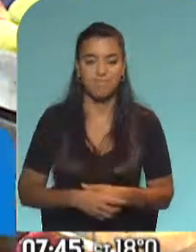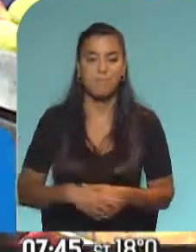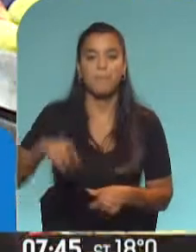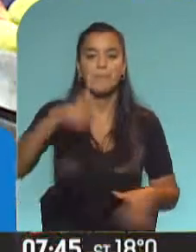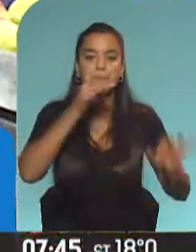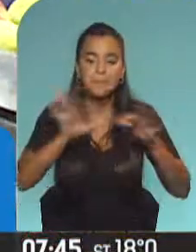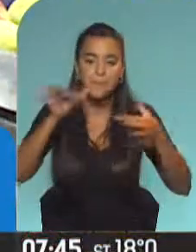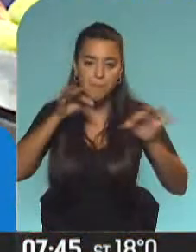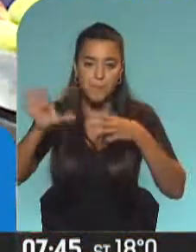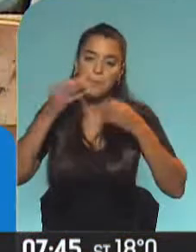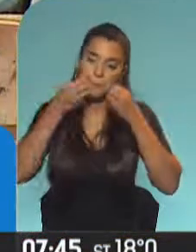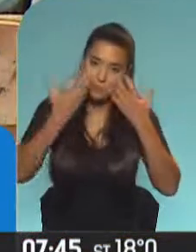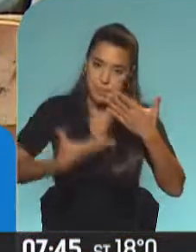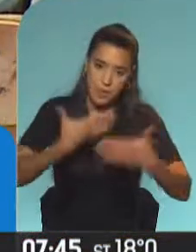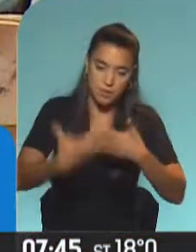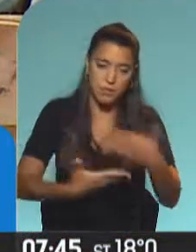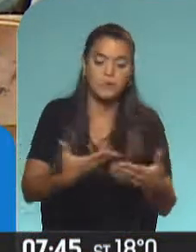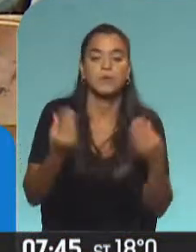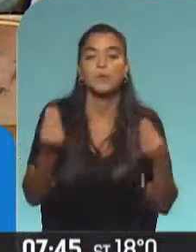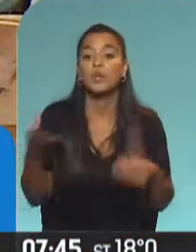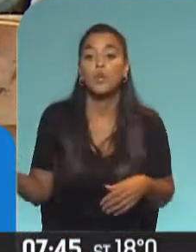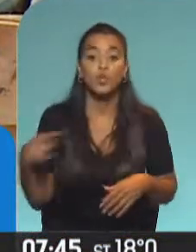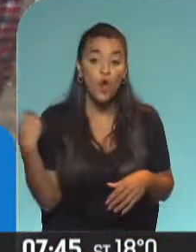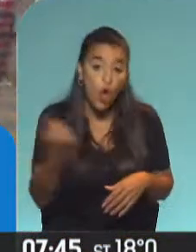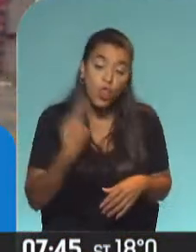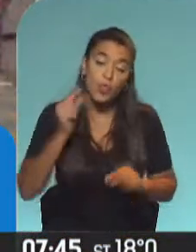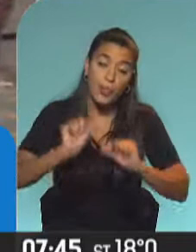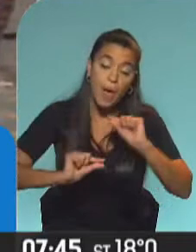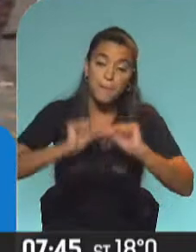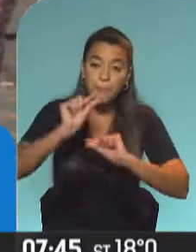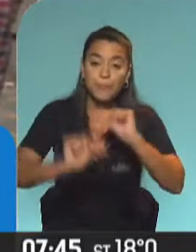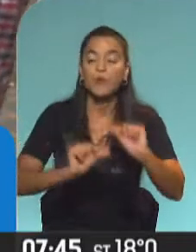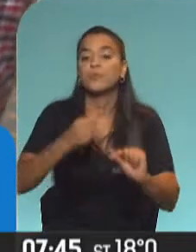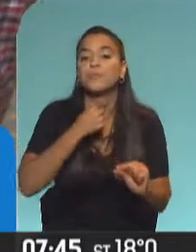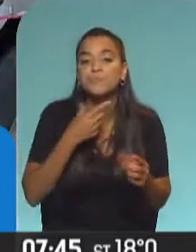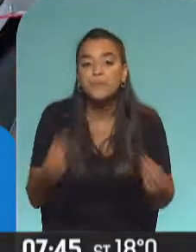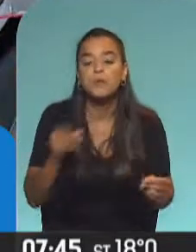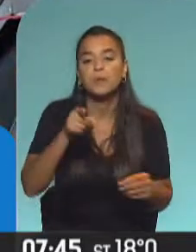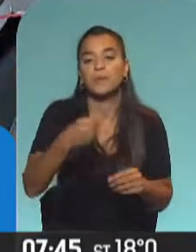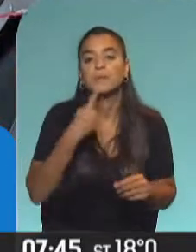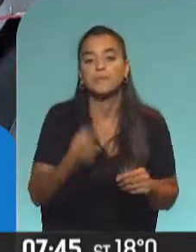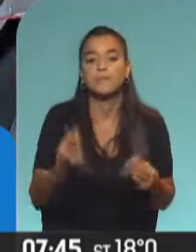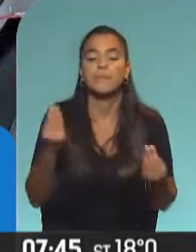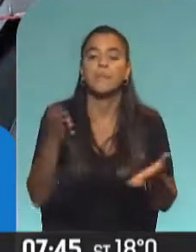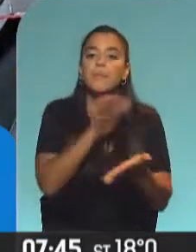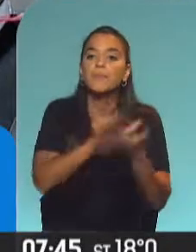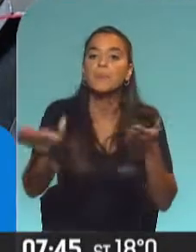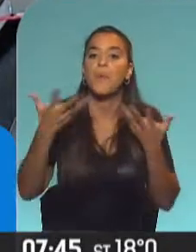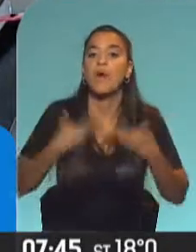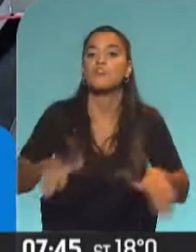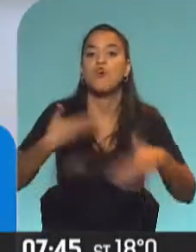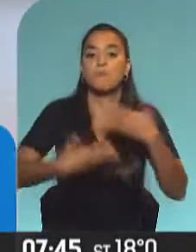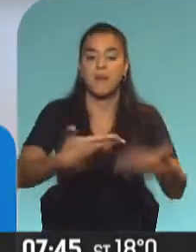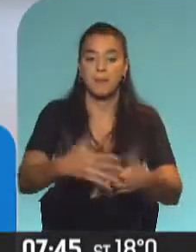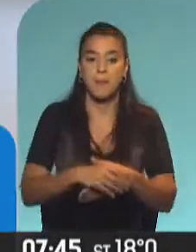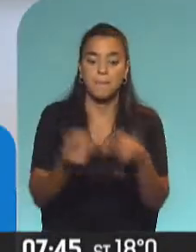las ventas van mejorando. Es que todos, de a poco, intentamos insertarnos en esta nueva normalidad.